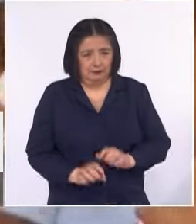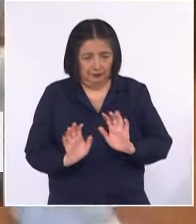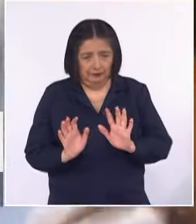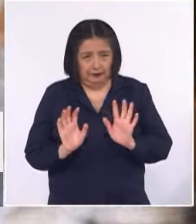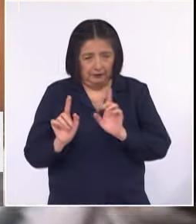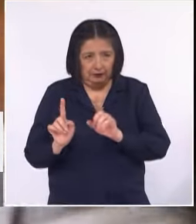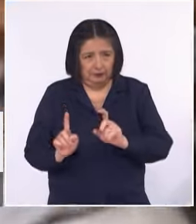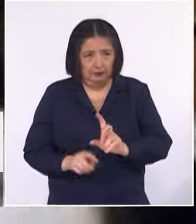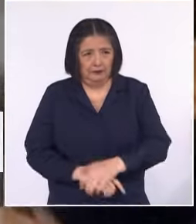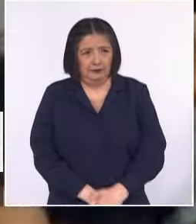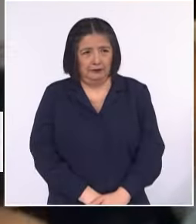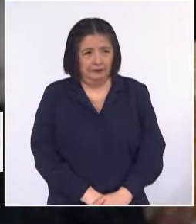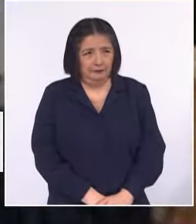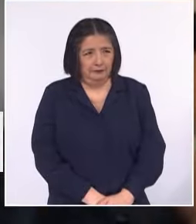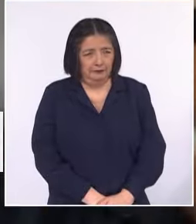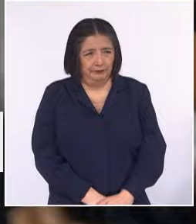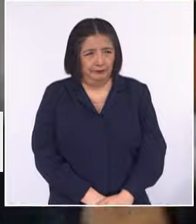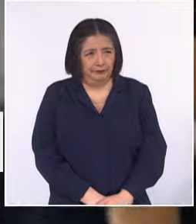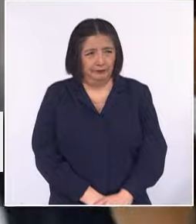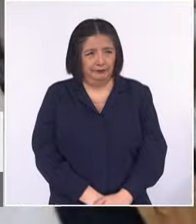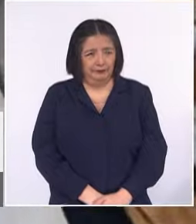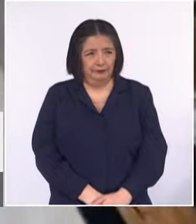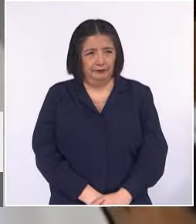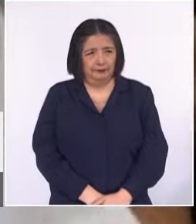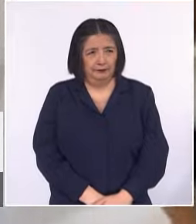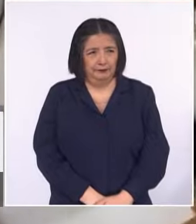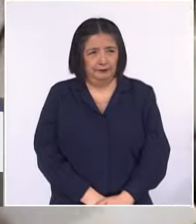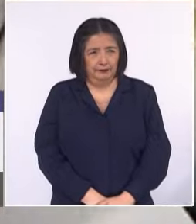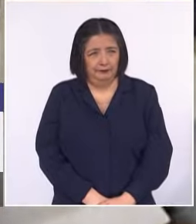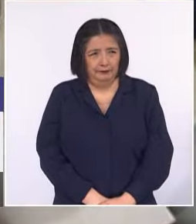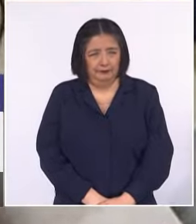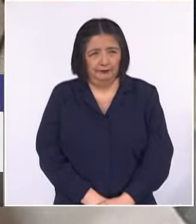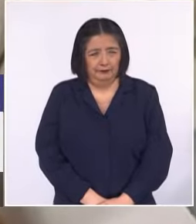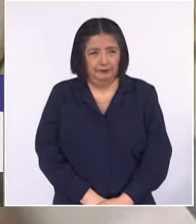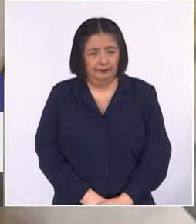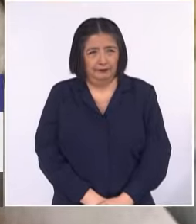unas preguntas. Acá, ¿cómo te sientes?